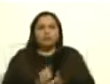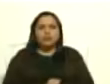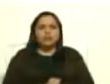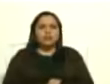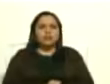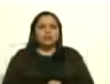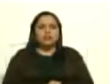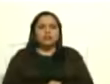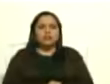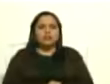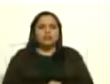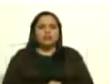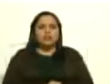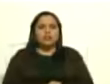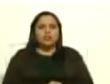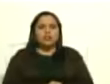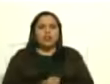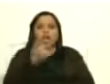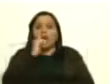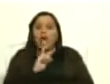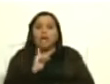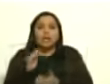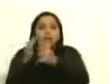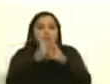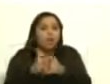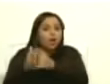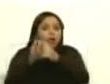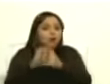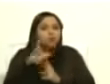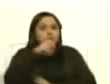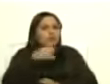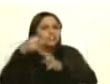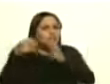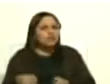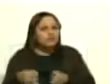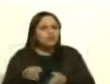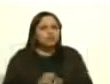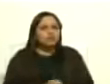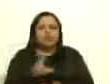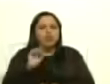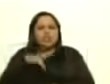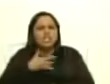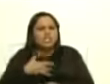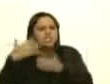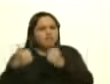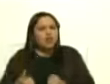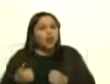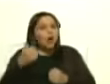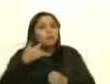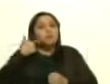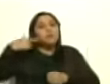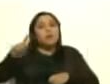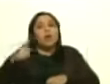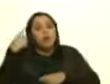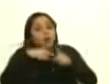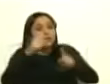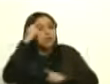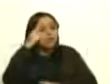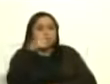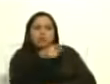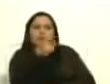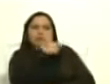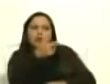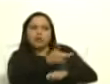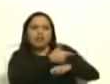que tenga país, que tenga activo en los Estados Unidos, no se sienta seguro. Porque de un día a otro le dicen, usted no es el gobierno